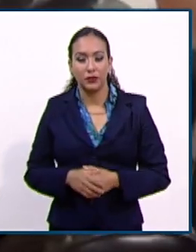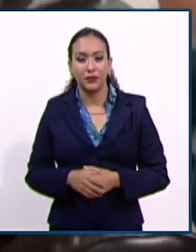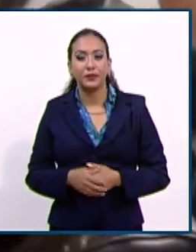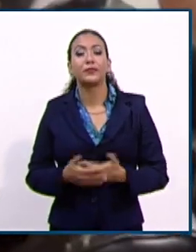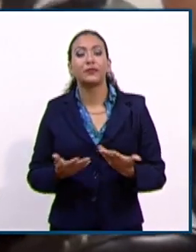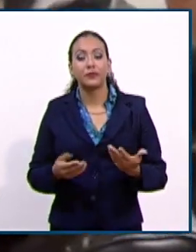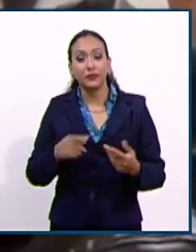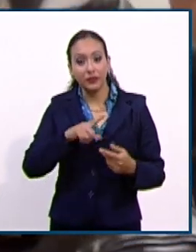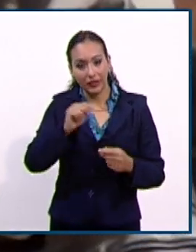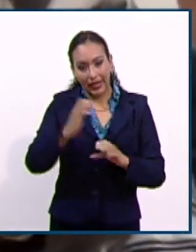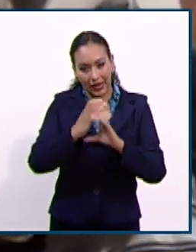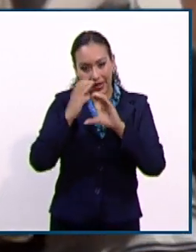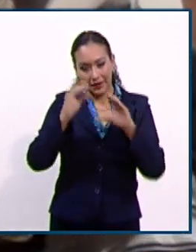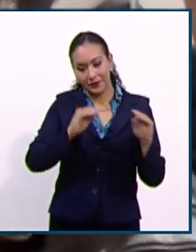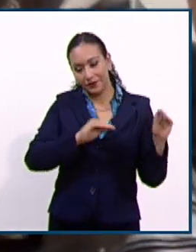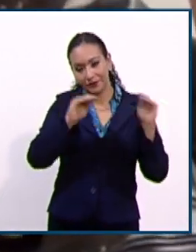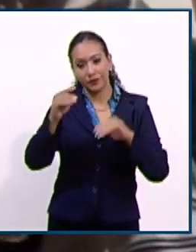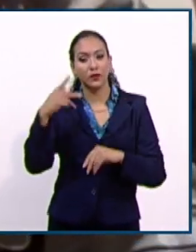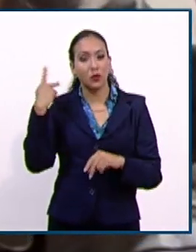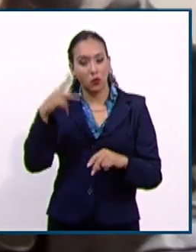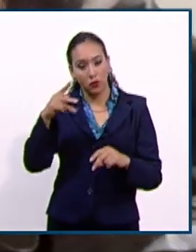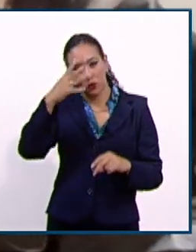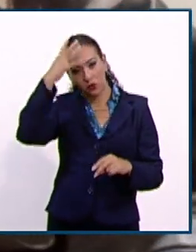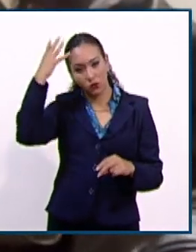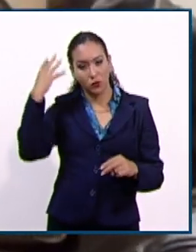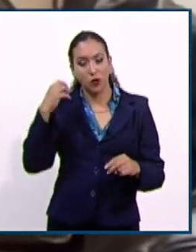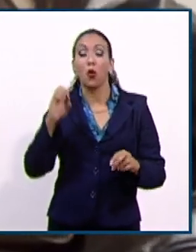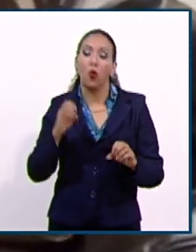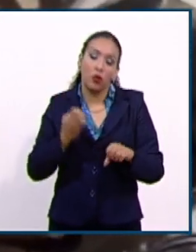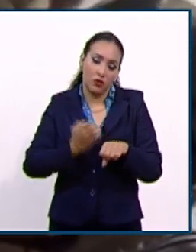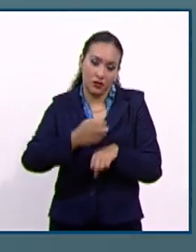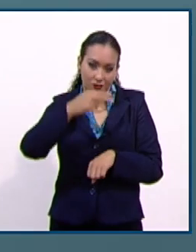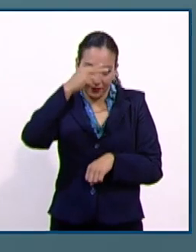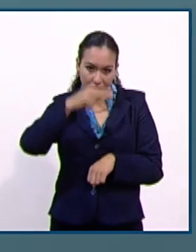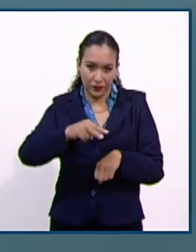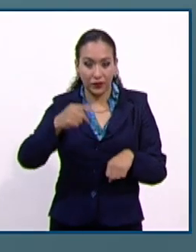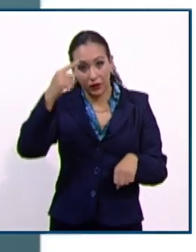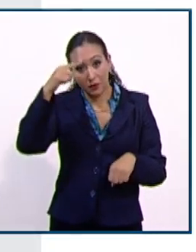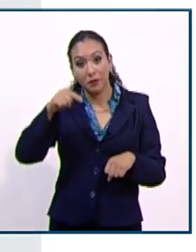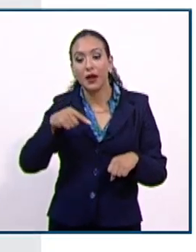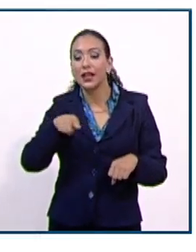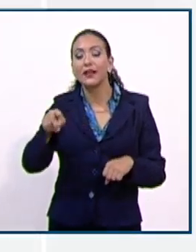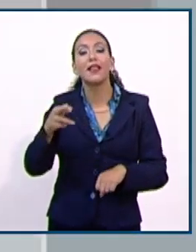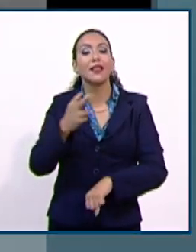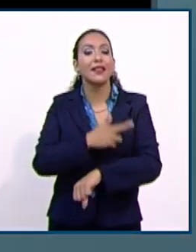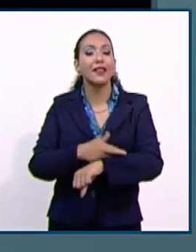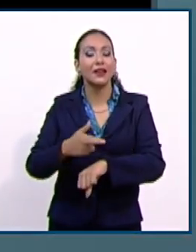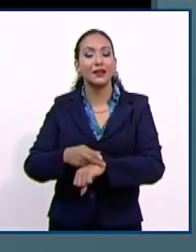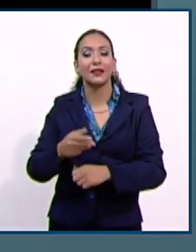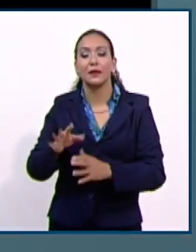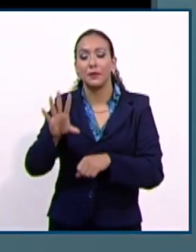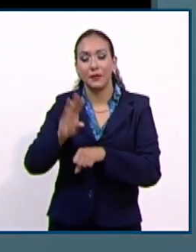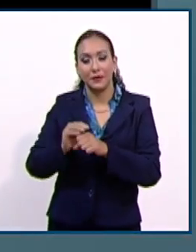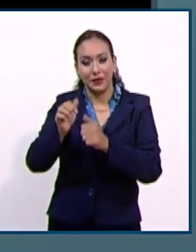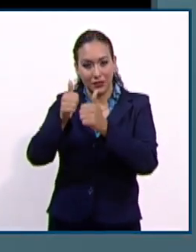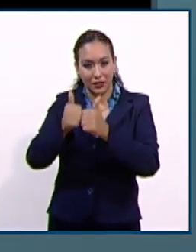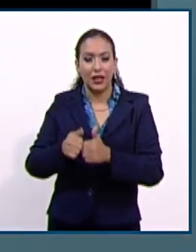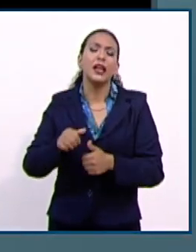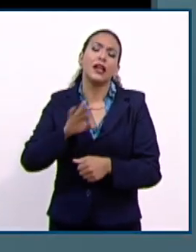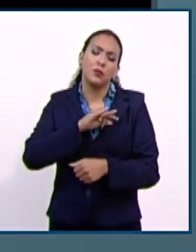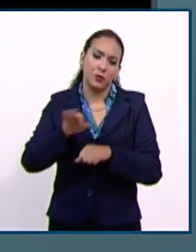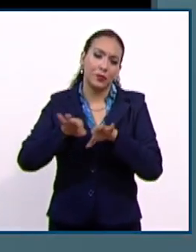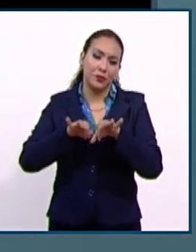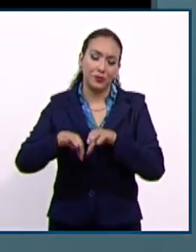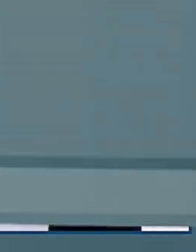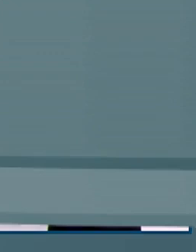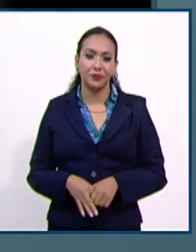ser trasladadas a los estados de Puebla, Morelos o el Estado de México para que pudieran tramitar su residencia que les permita trabajar en el